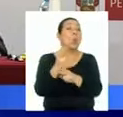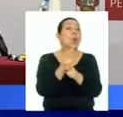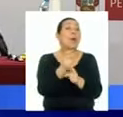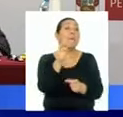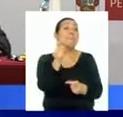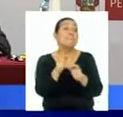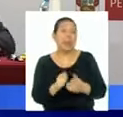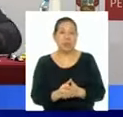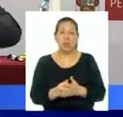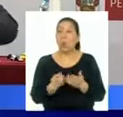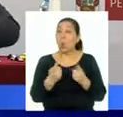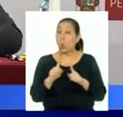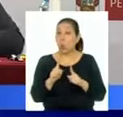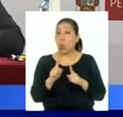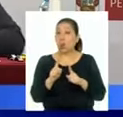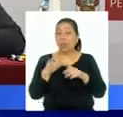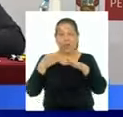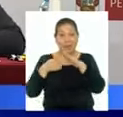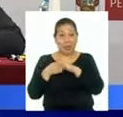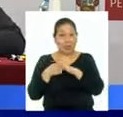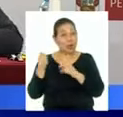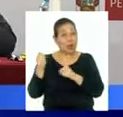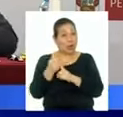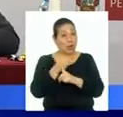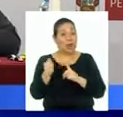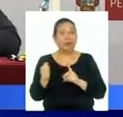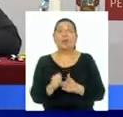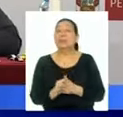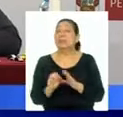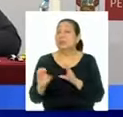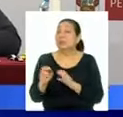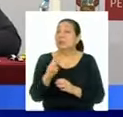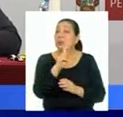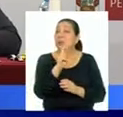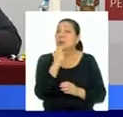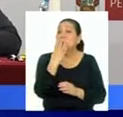ciudadana. En cuanto al orden interno y lucha contra el delito, se han realizado